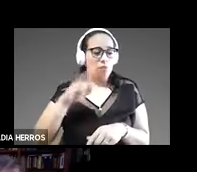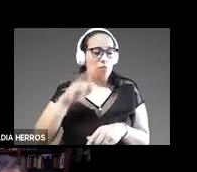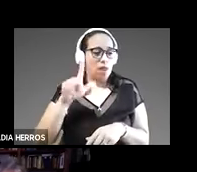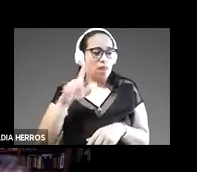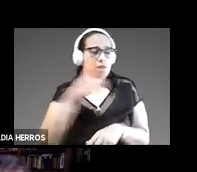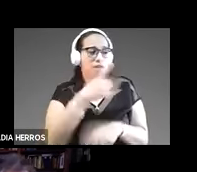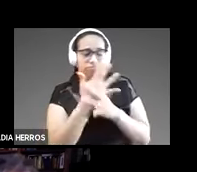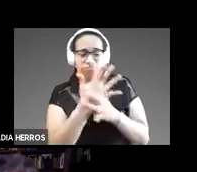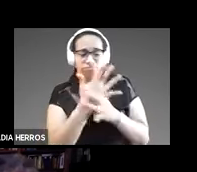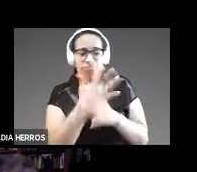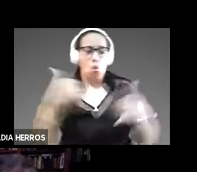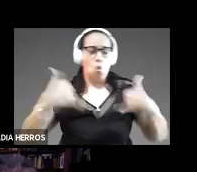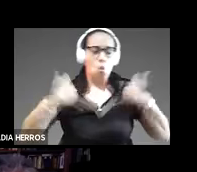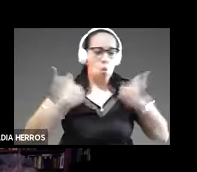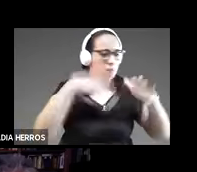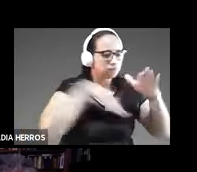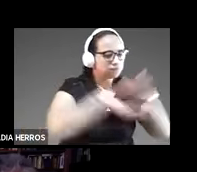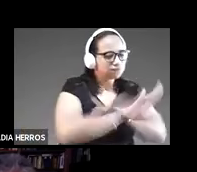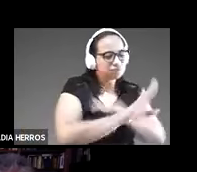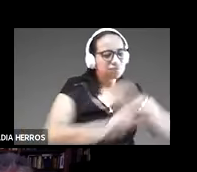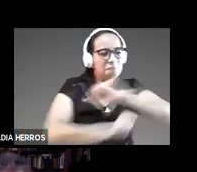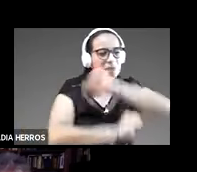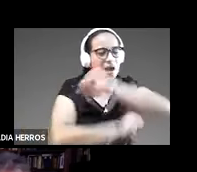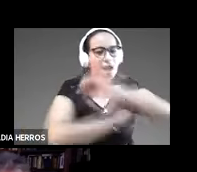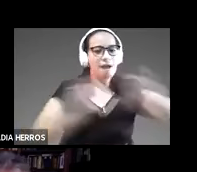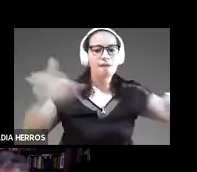al pilar y cambia su actitud,